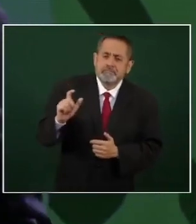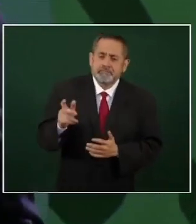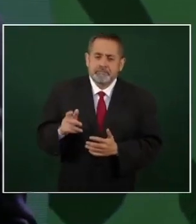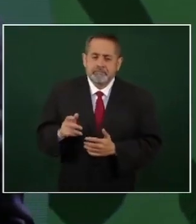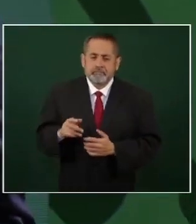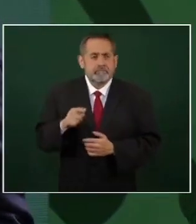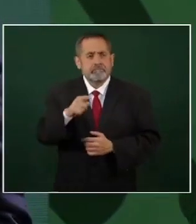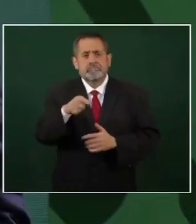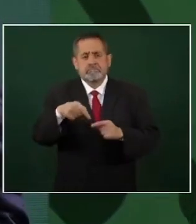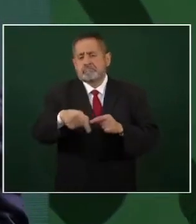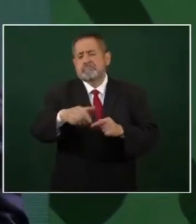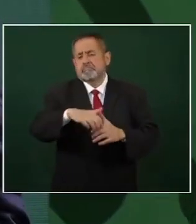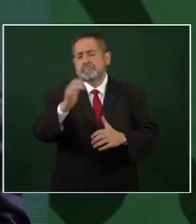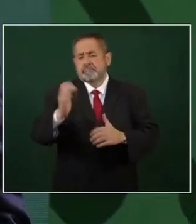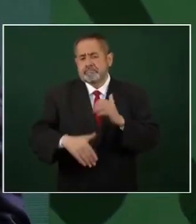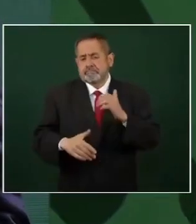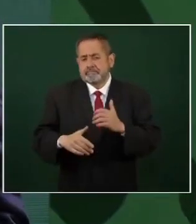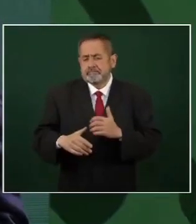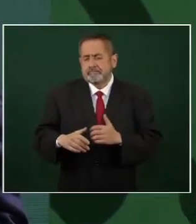que ya se va a ir.